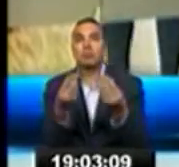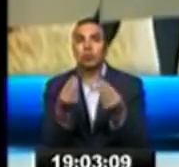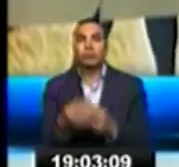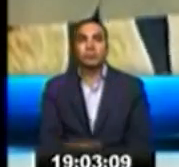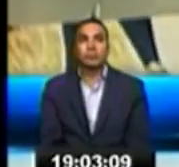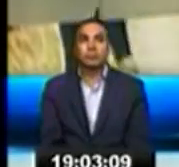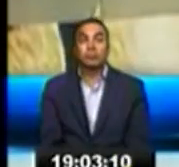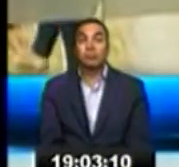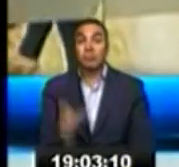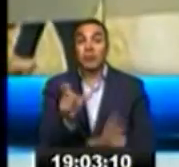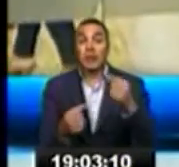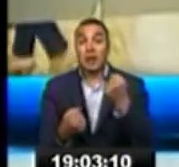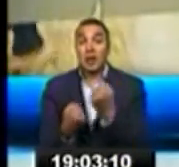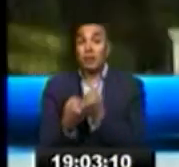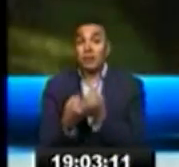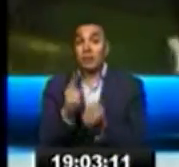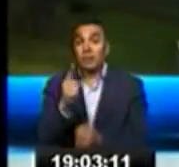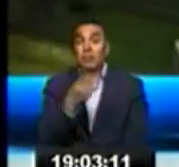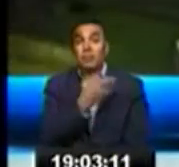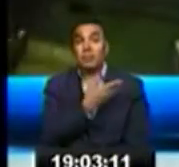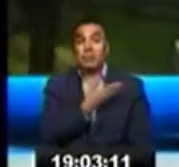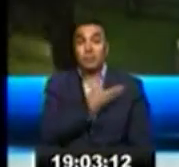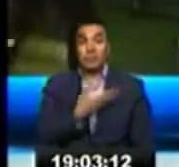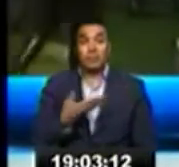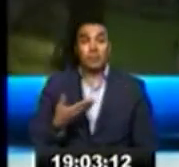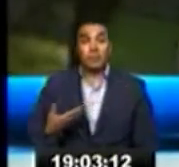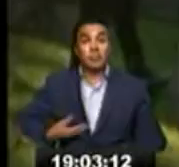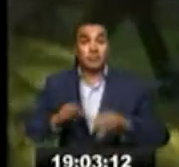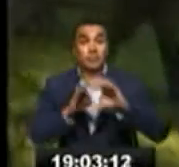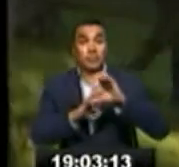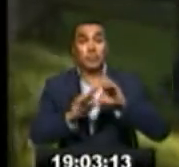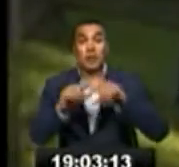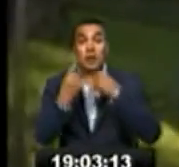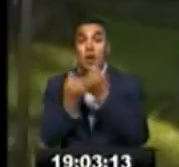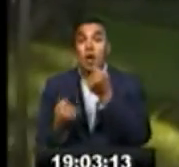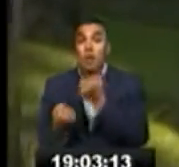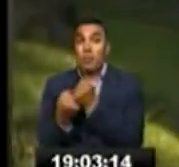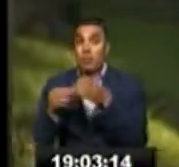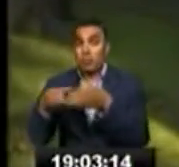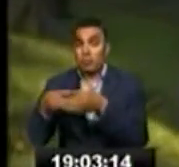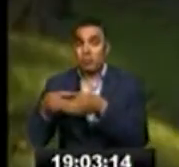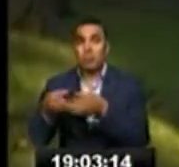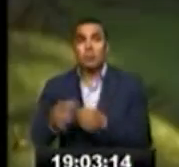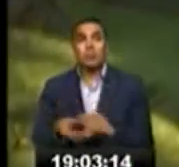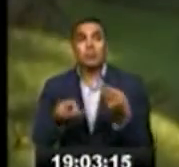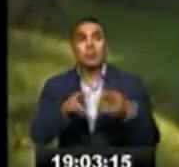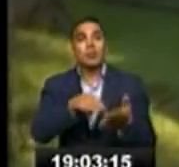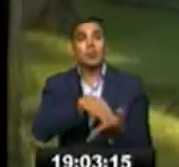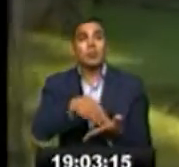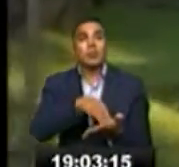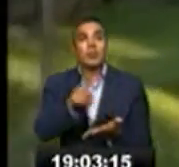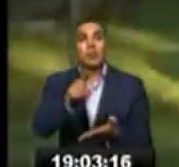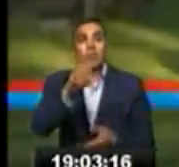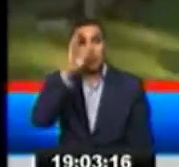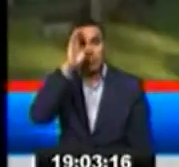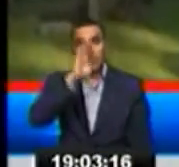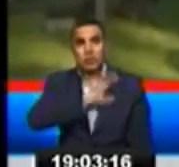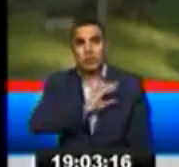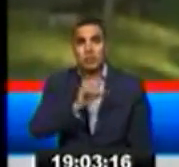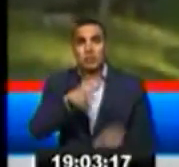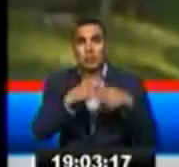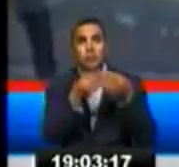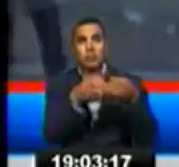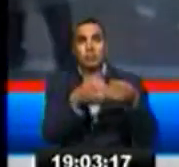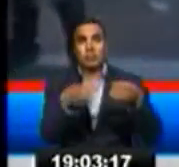entre simpatizantes del presidente del Consejo de Participación Ciudadana, José Carlos Tuárez, y miembros de la Policía